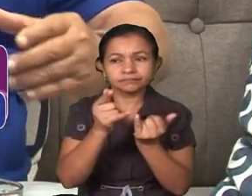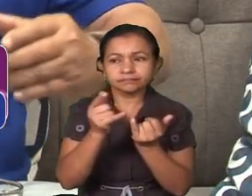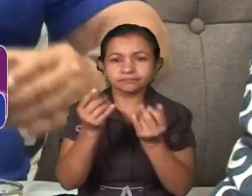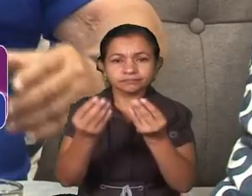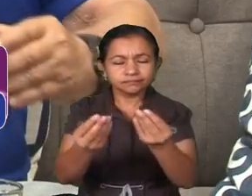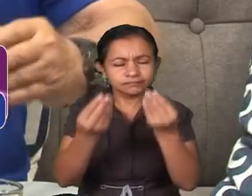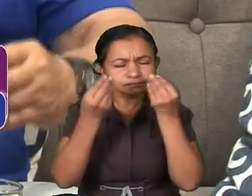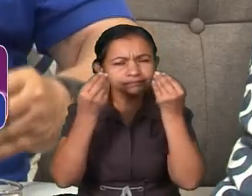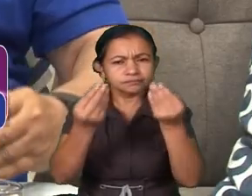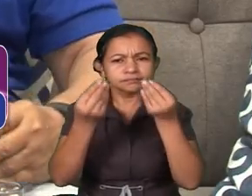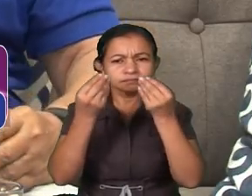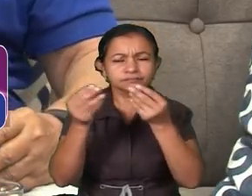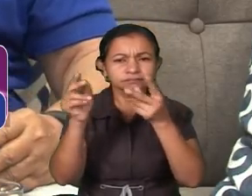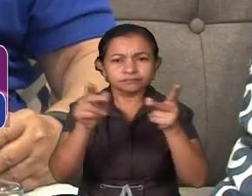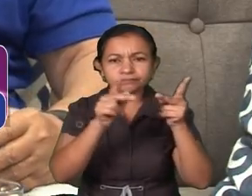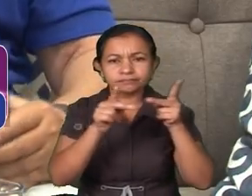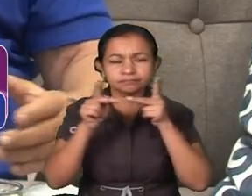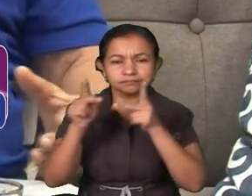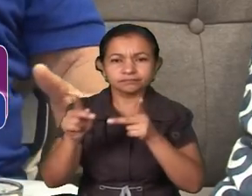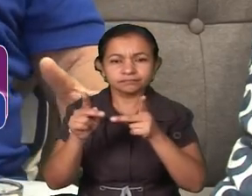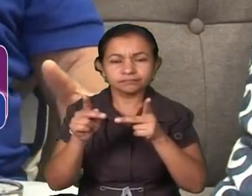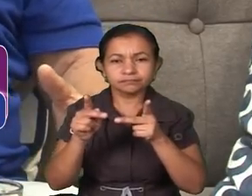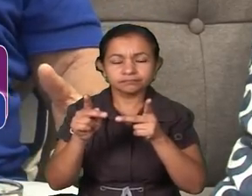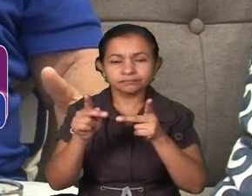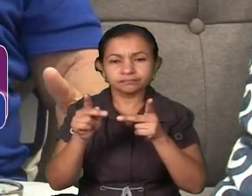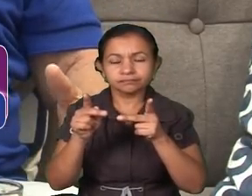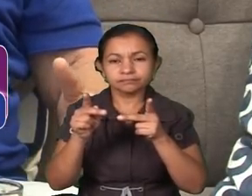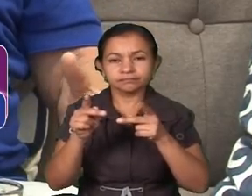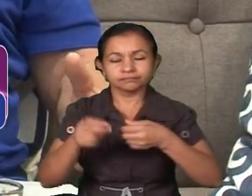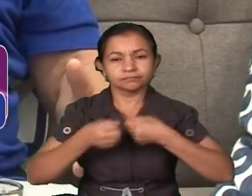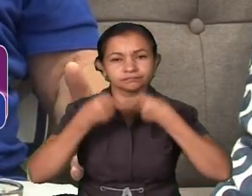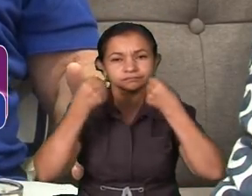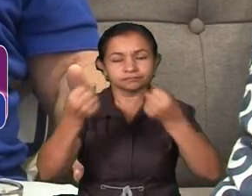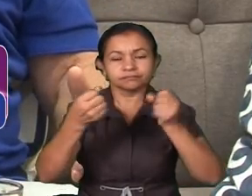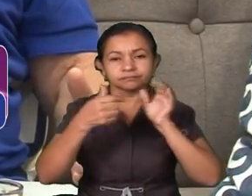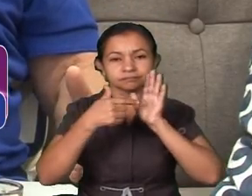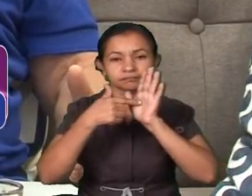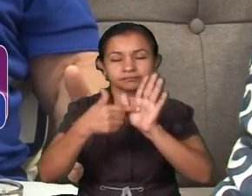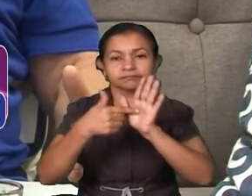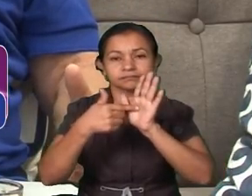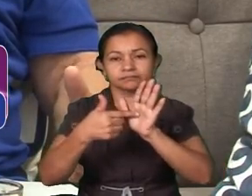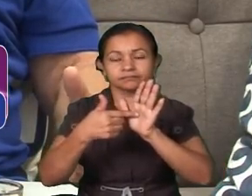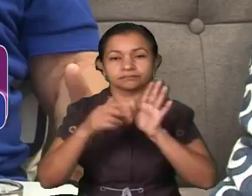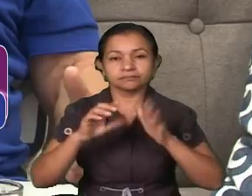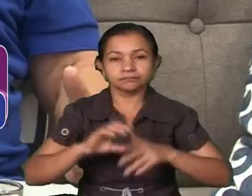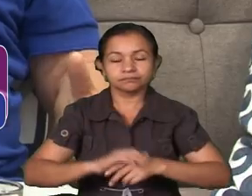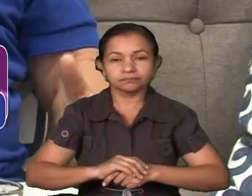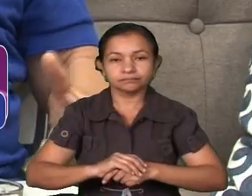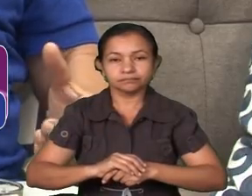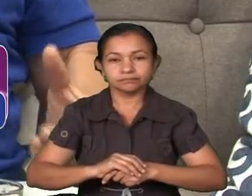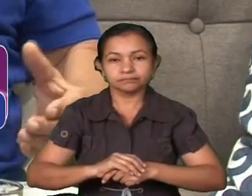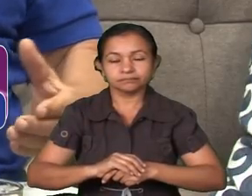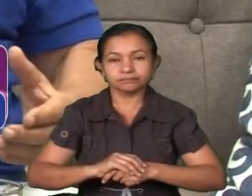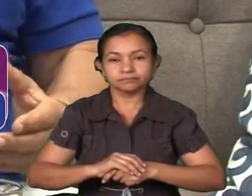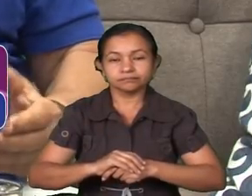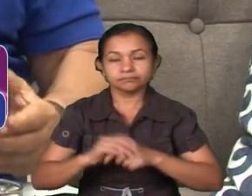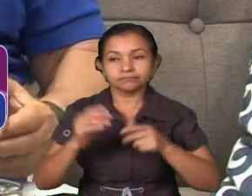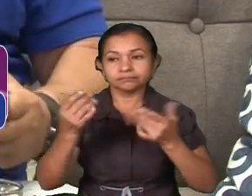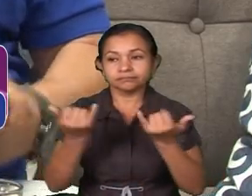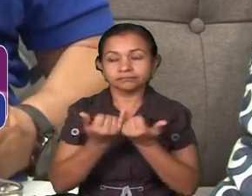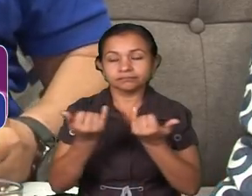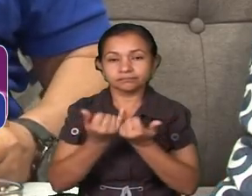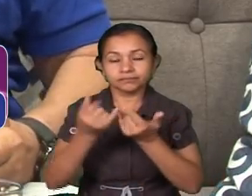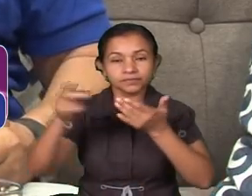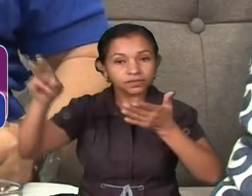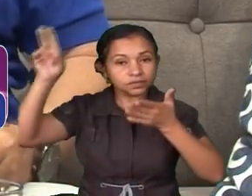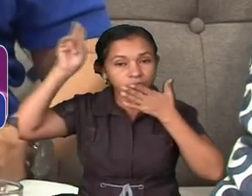centenares, millares de gente así, somos invencibles con esos ejemplos y con gente descendiendo de